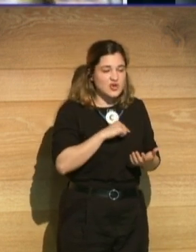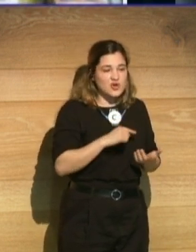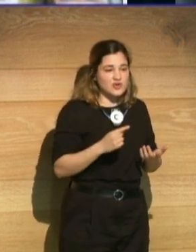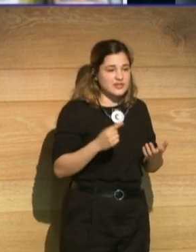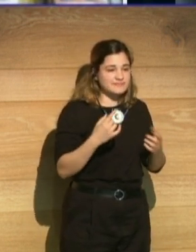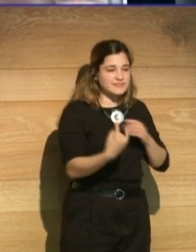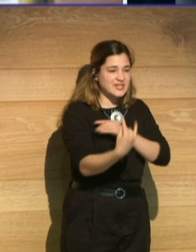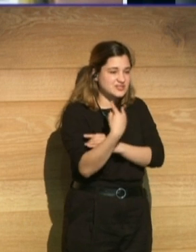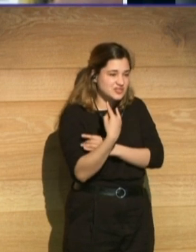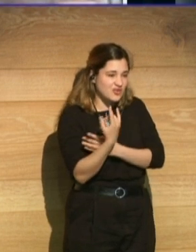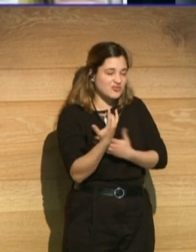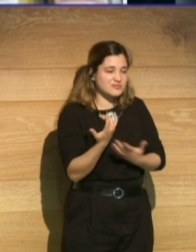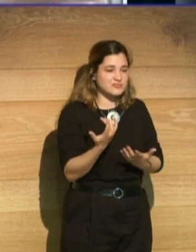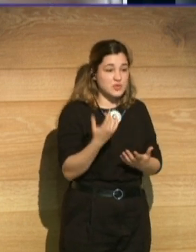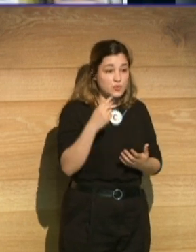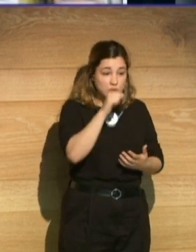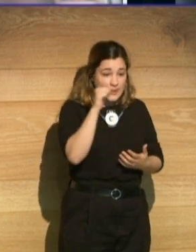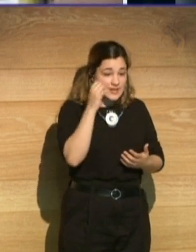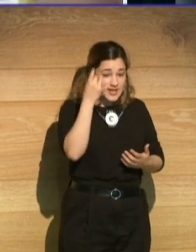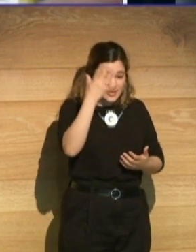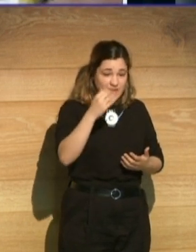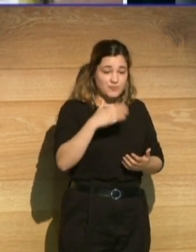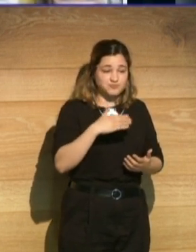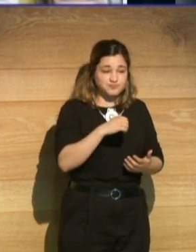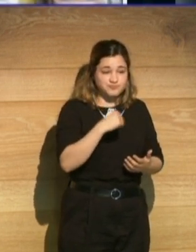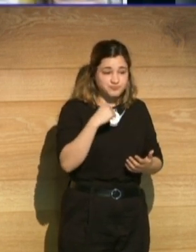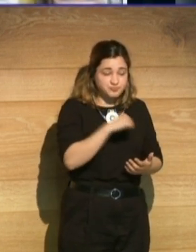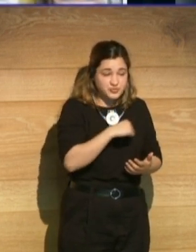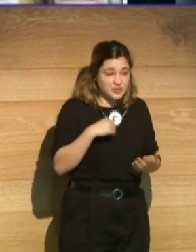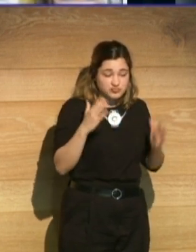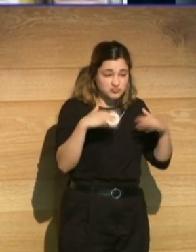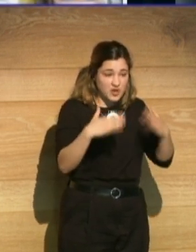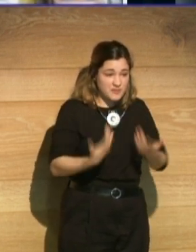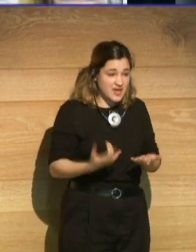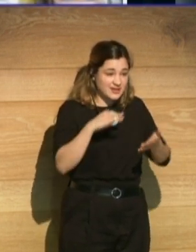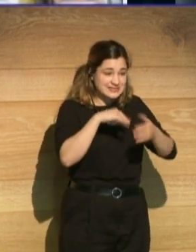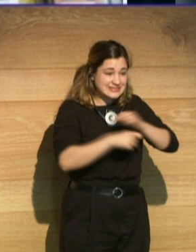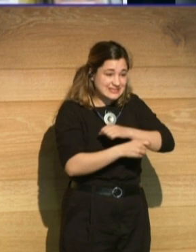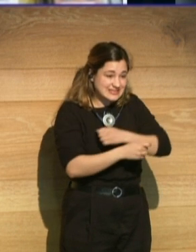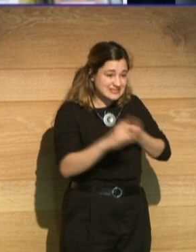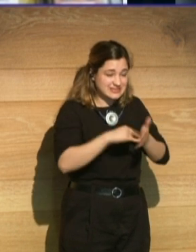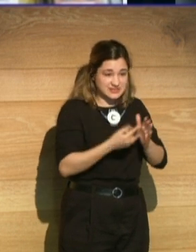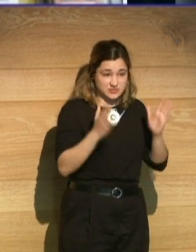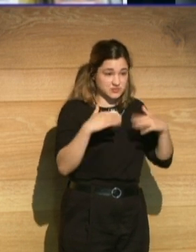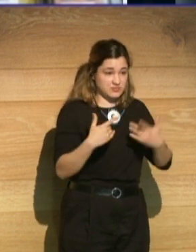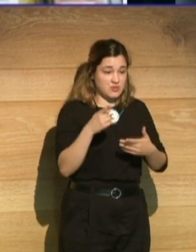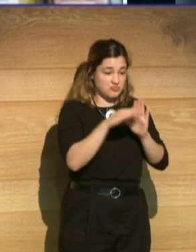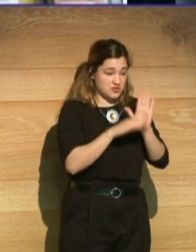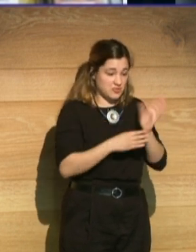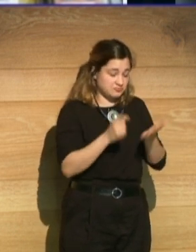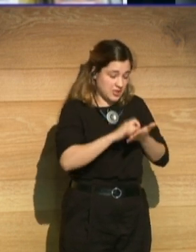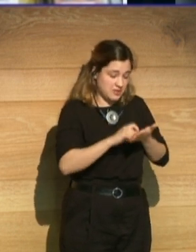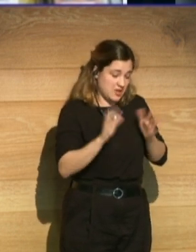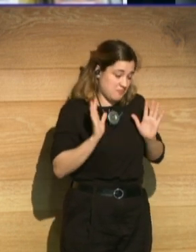ejemplo, Mussolini no tenía ideas propias, no tenía ideales, no tenía estrategias, no tenía programas. Él escribía programas, pero